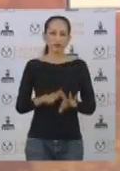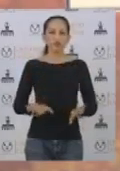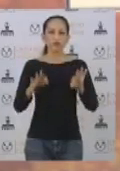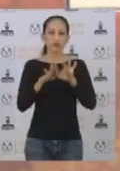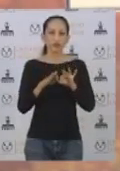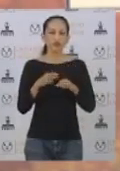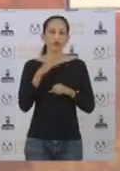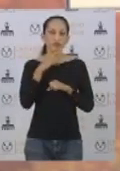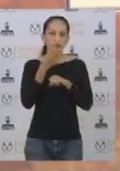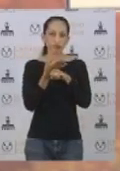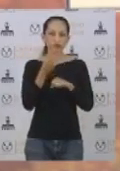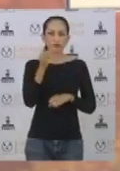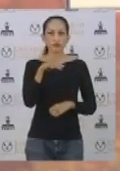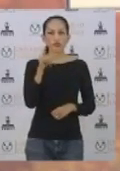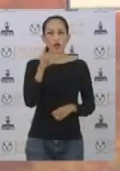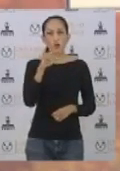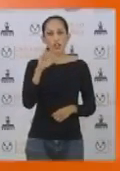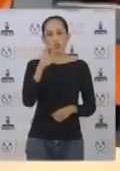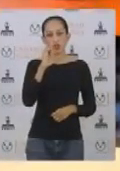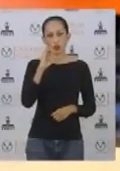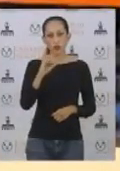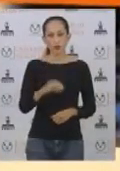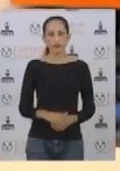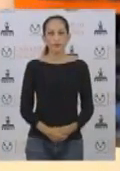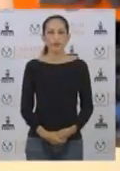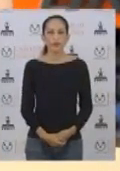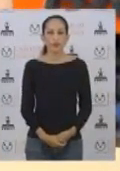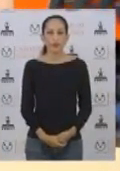esta semana en voz de Mauricio Zapata.